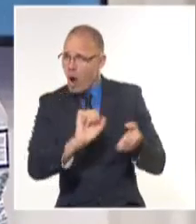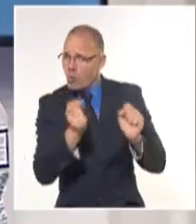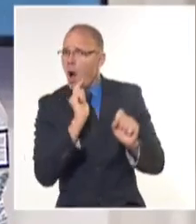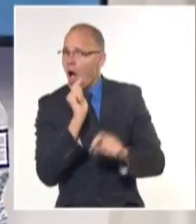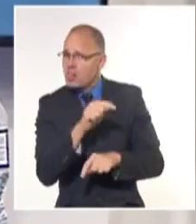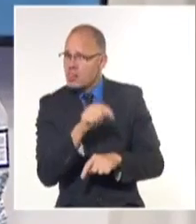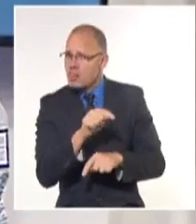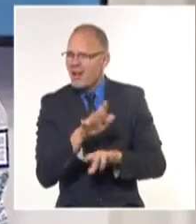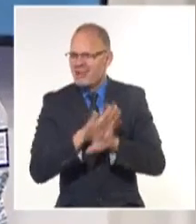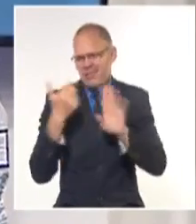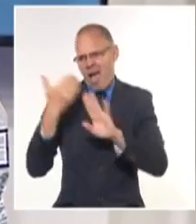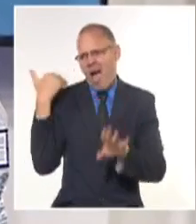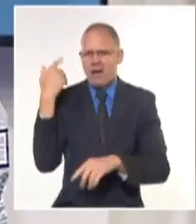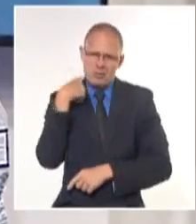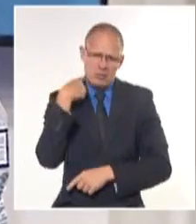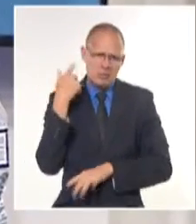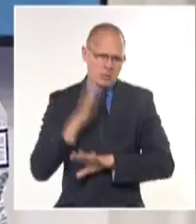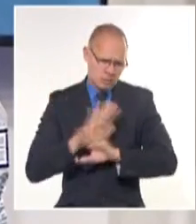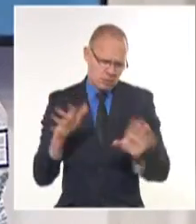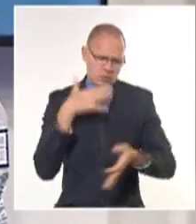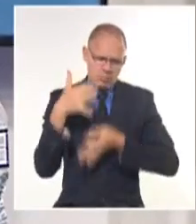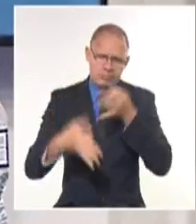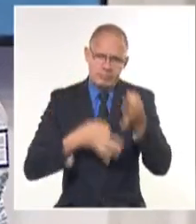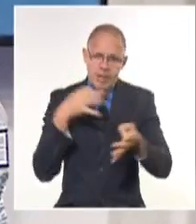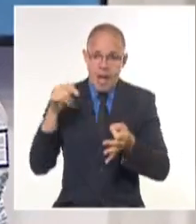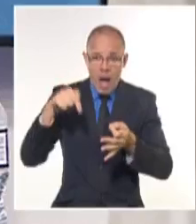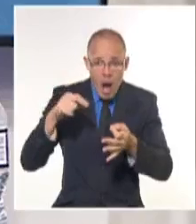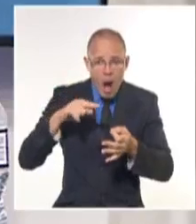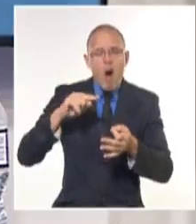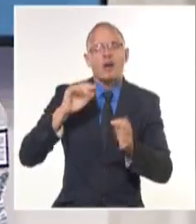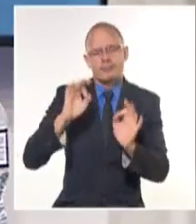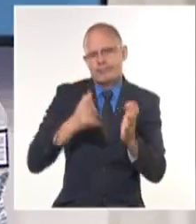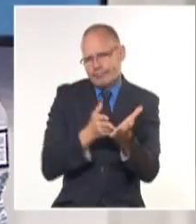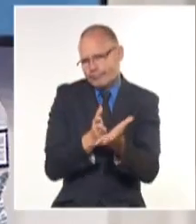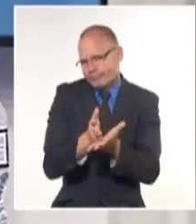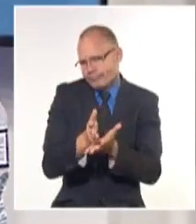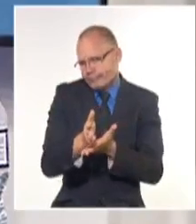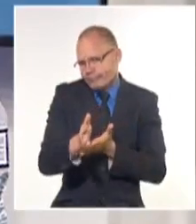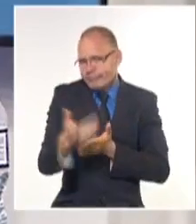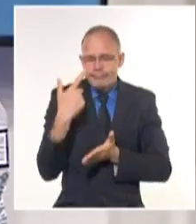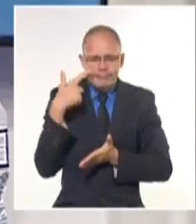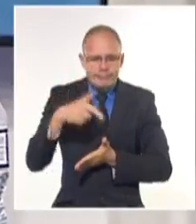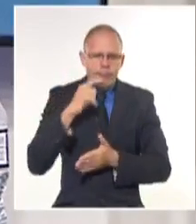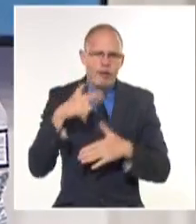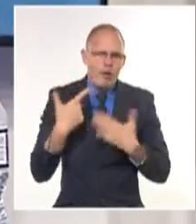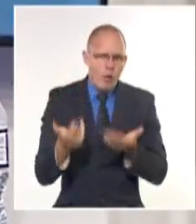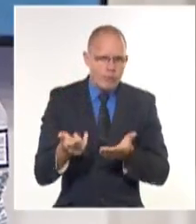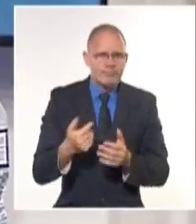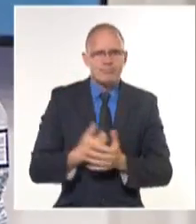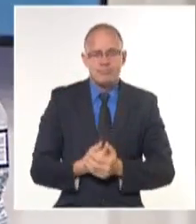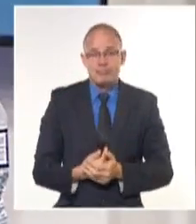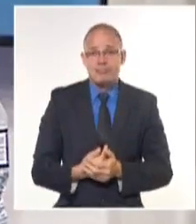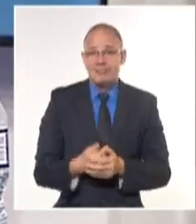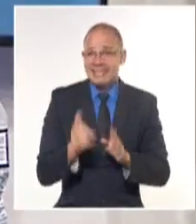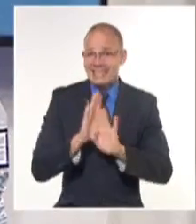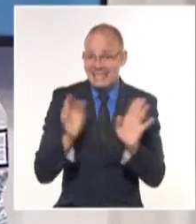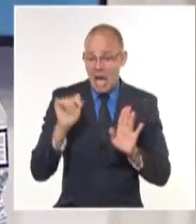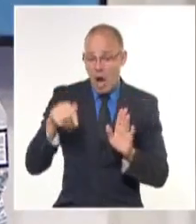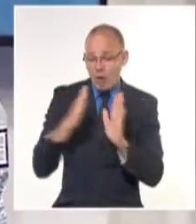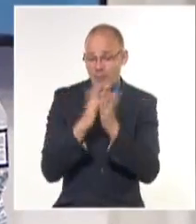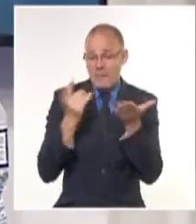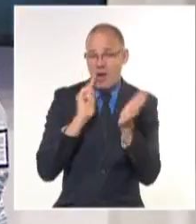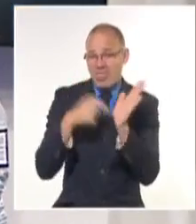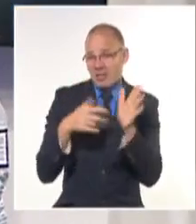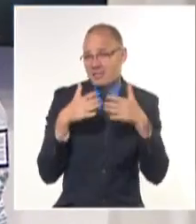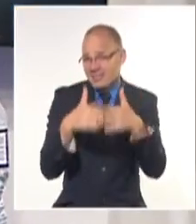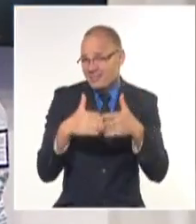ya tratamos el año pasado, vamos a darle continuidad, pero vamos a ver en el contexto de este ejercicio qué es lo que está pasando. Por cierto, el periódico Granma, y quiero mostrarles